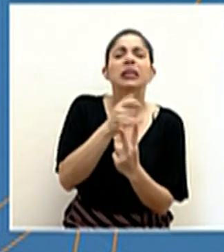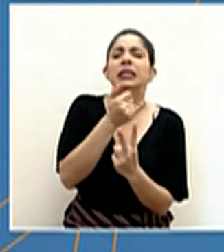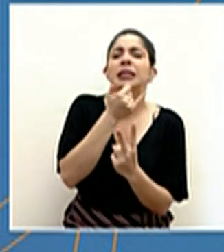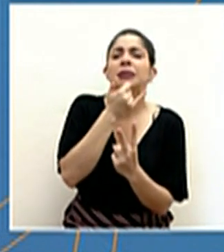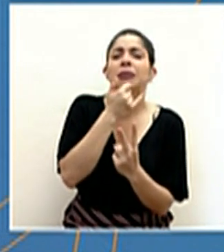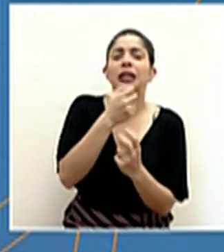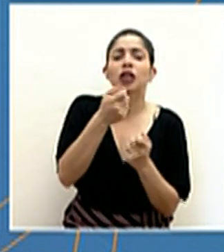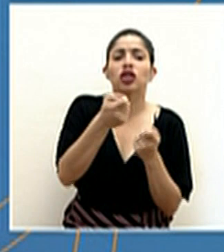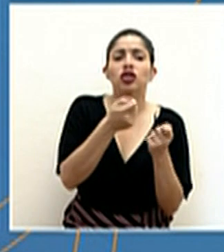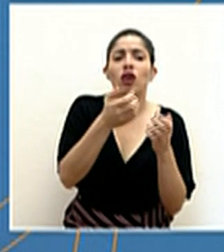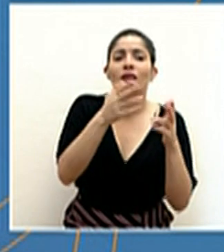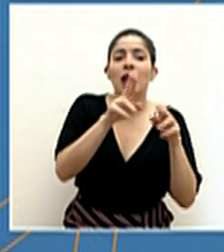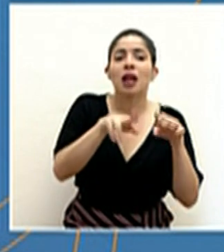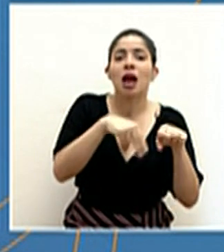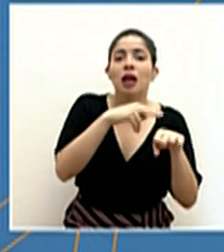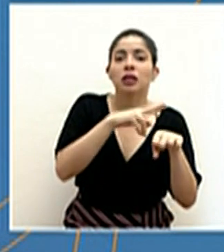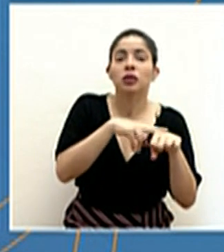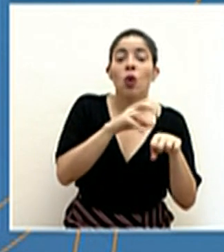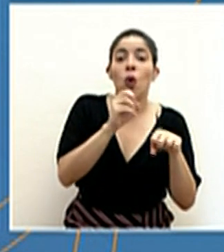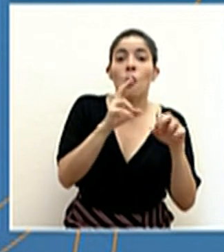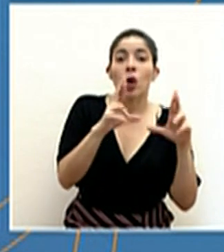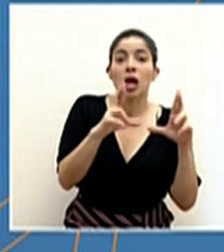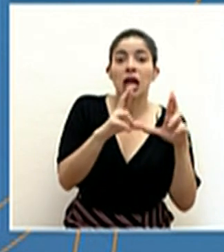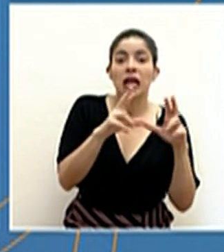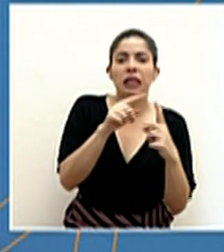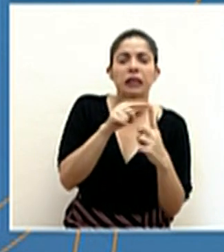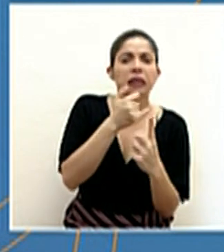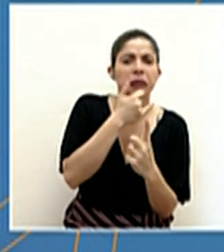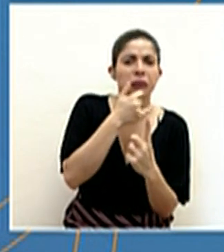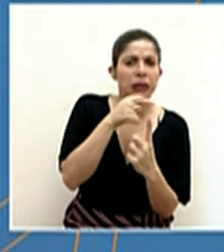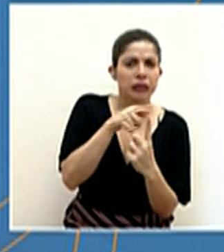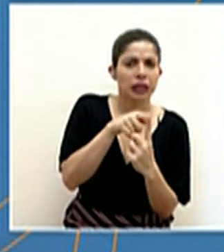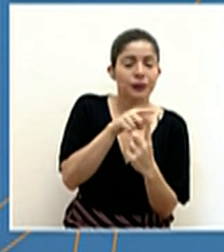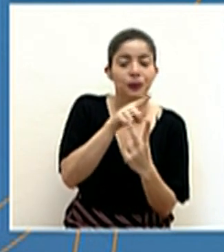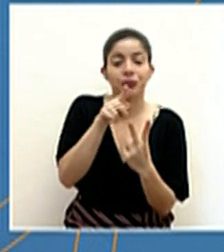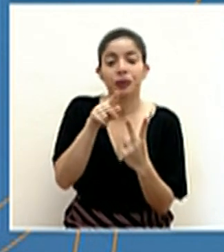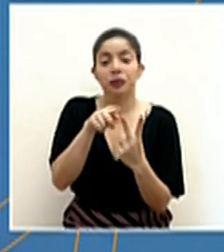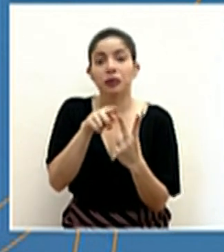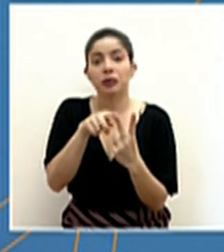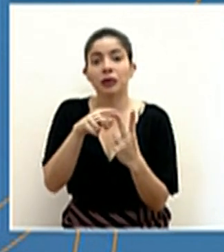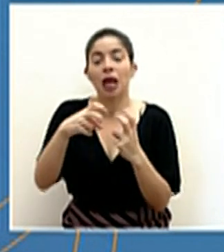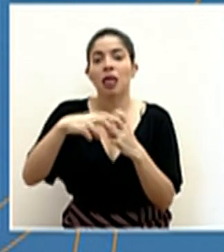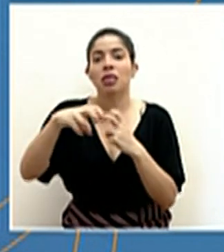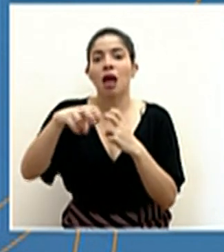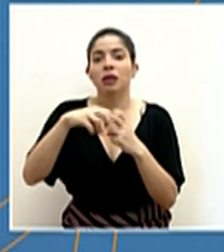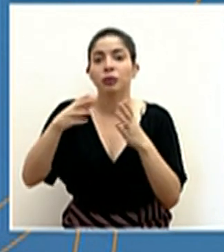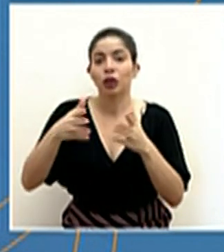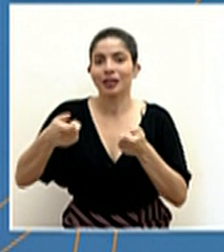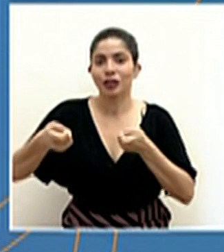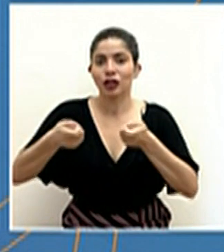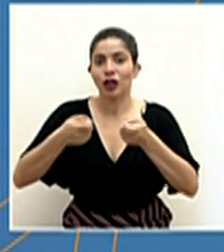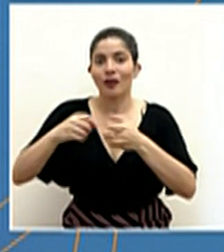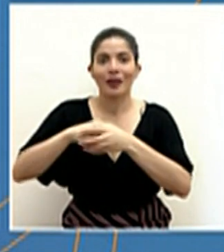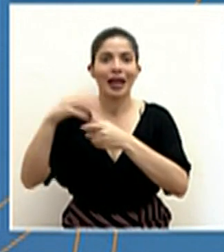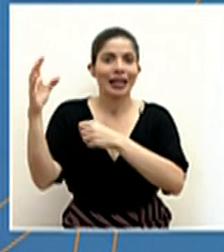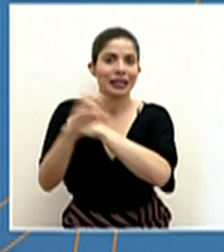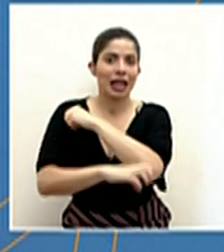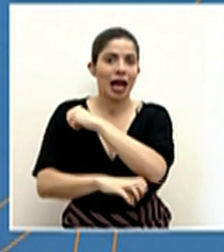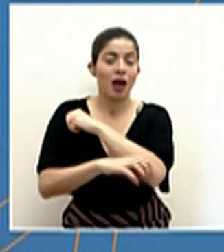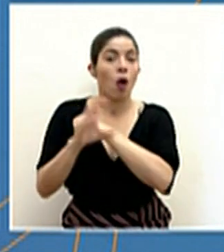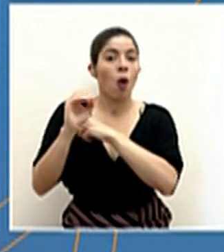transportistas nacionales o residentes? Y el escenario segundo, el de los transportistas extranjeros o no